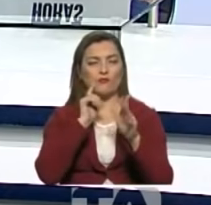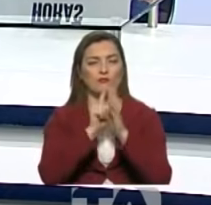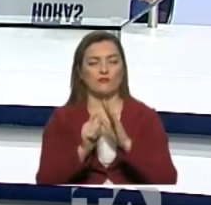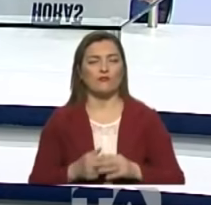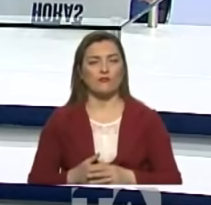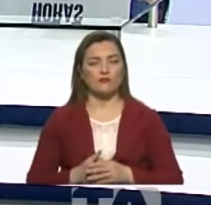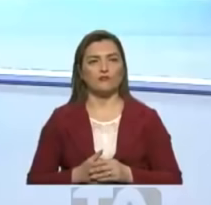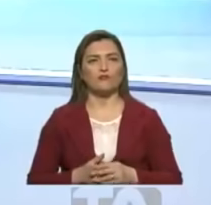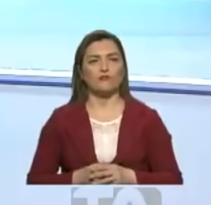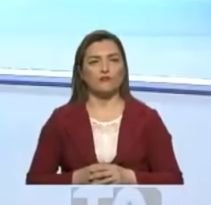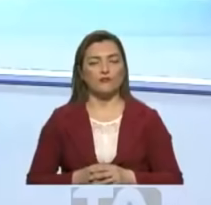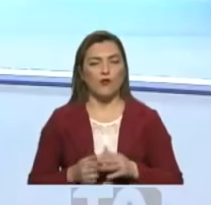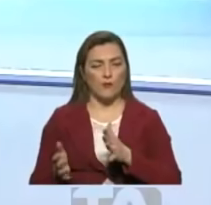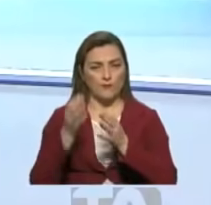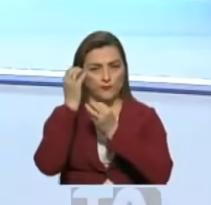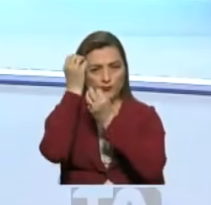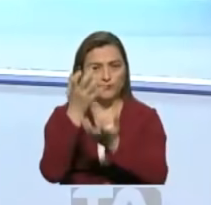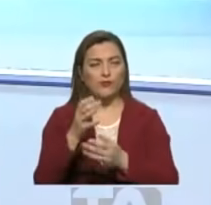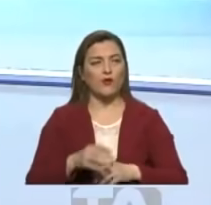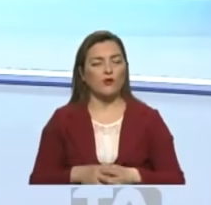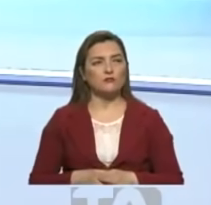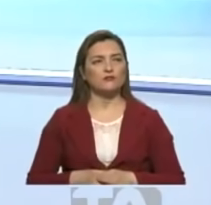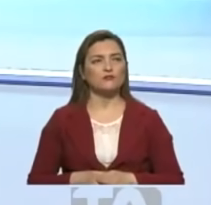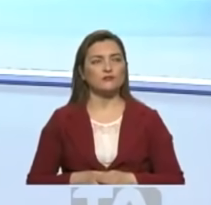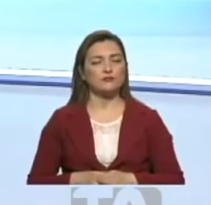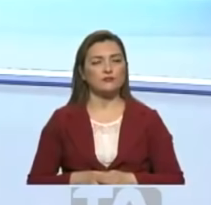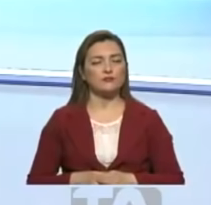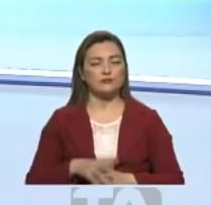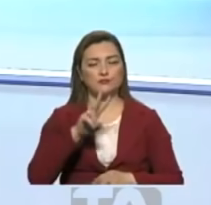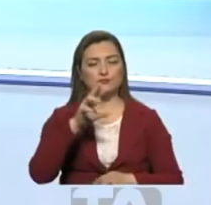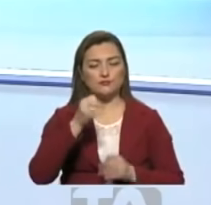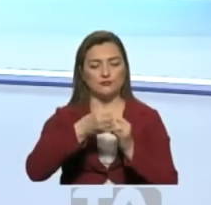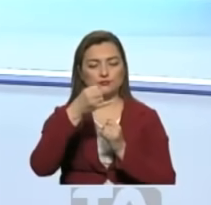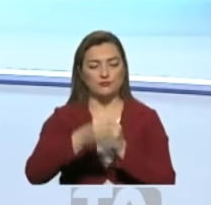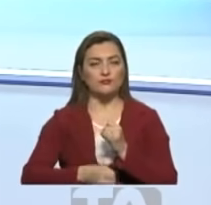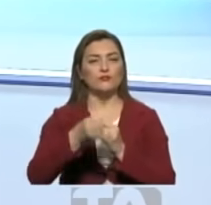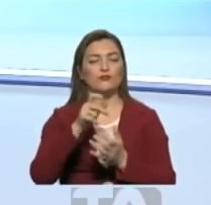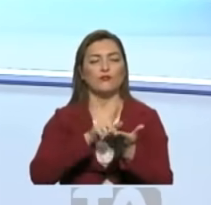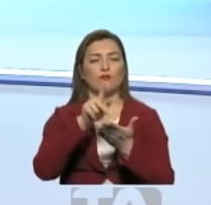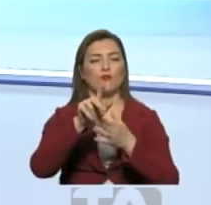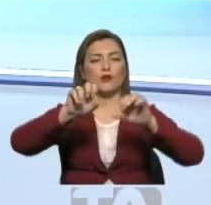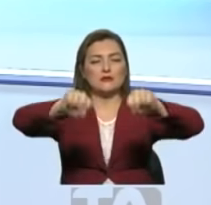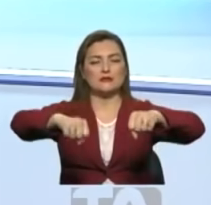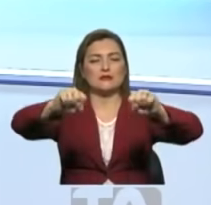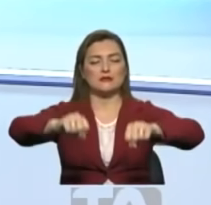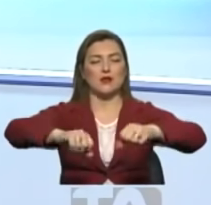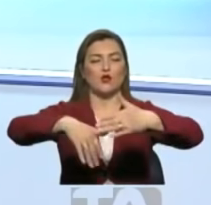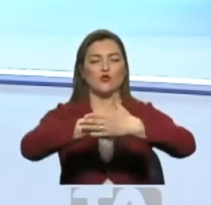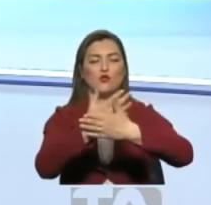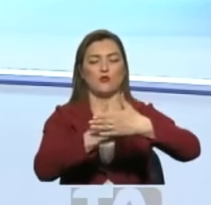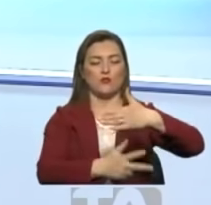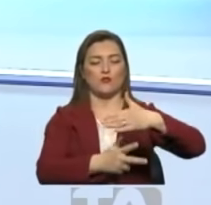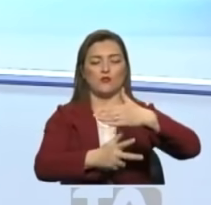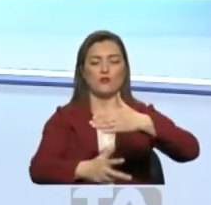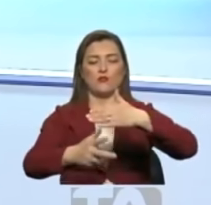denuncias. Vamos a continuar con más. Les contamos a continuación que 20 centavos es la tarifa que tendrán que pagar los motociclistas para estacionar